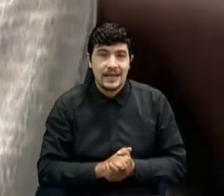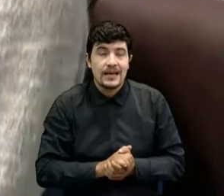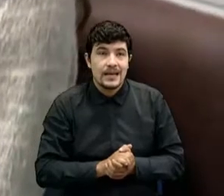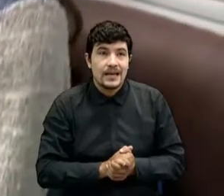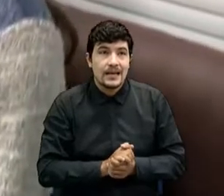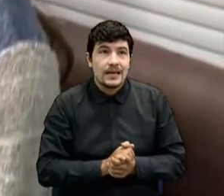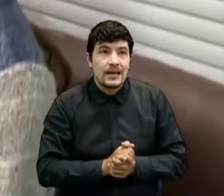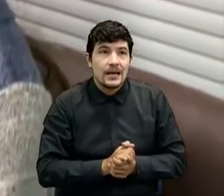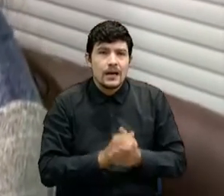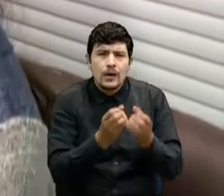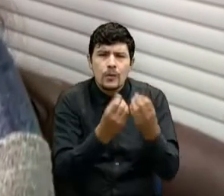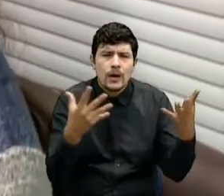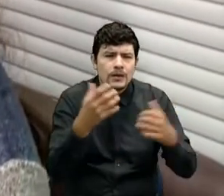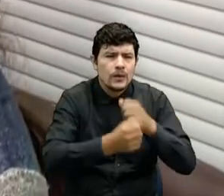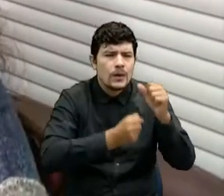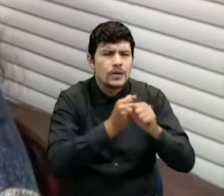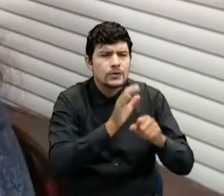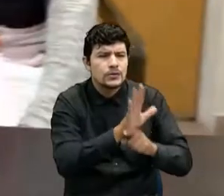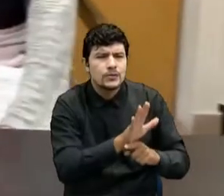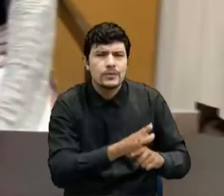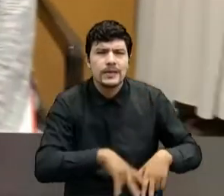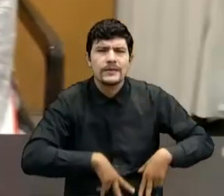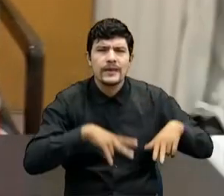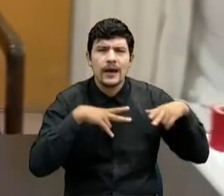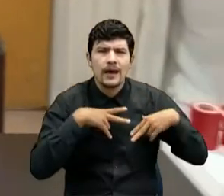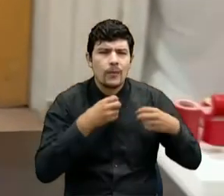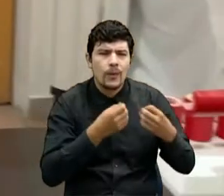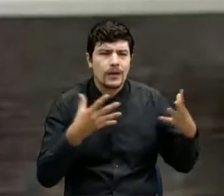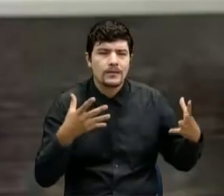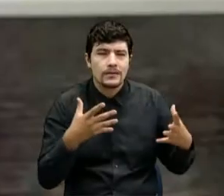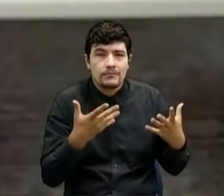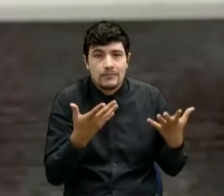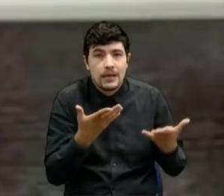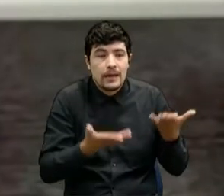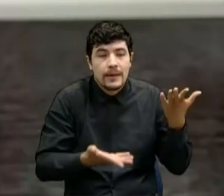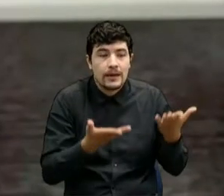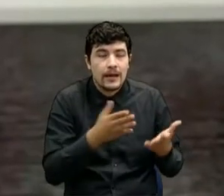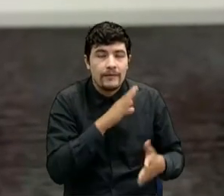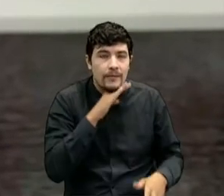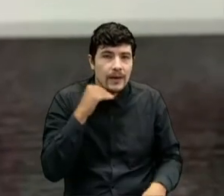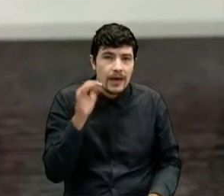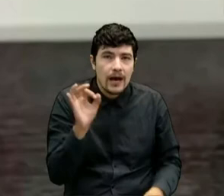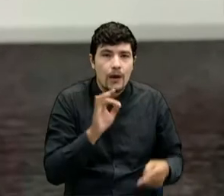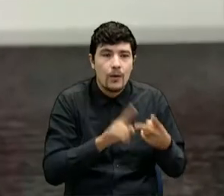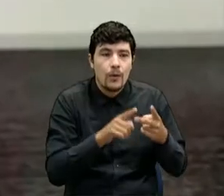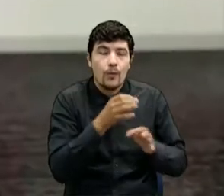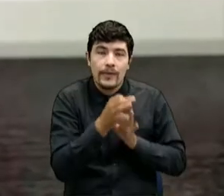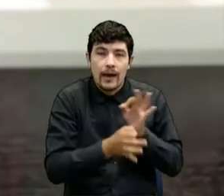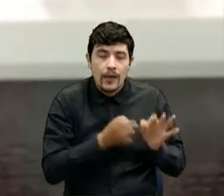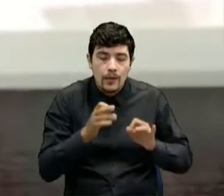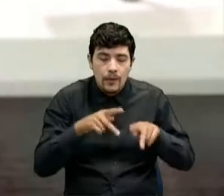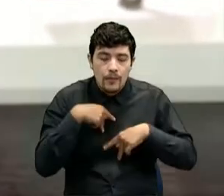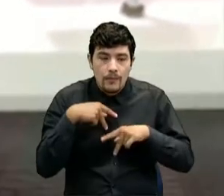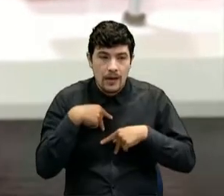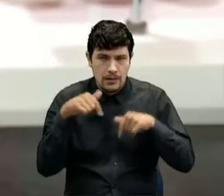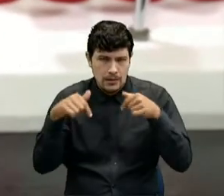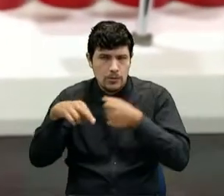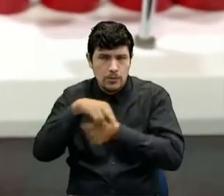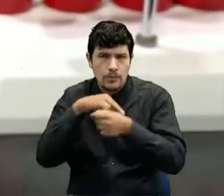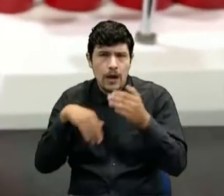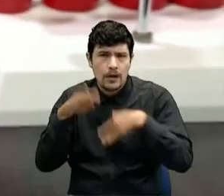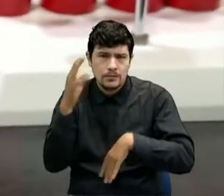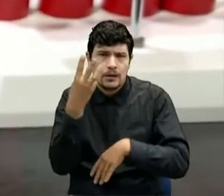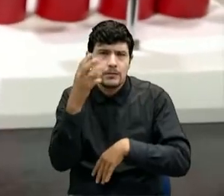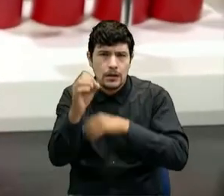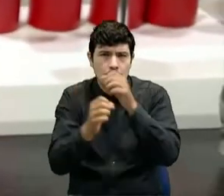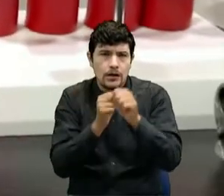muchos factores como la edad, los cuidados y las enfermedades que tengan de base. En la región se han presentado pacientes que han logrado sobrevivir más de